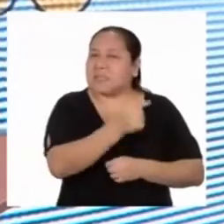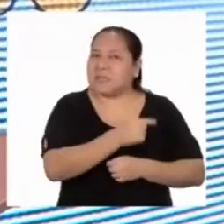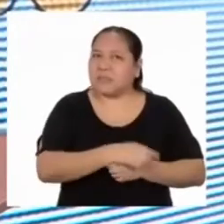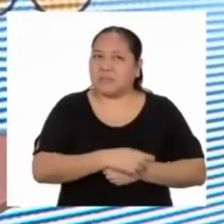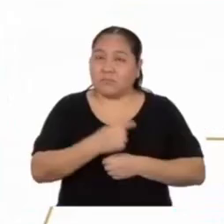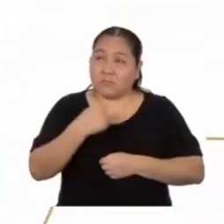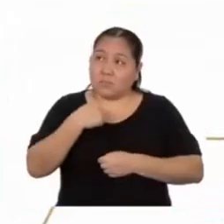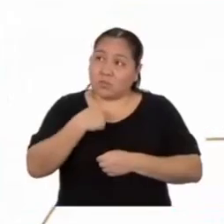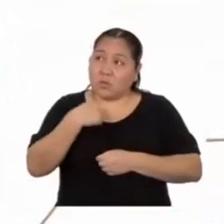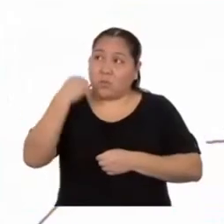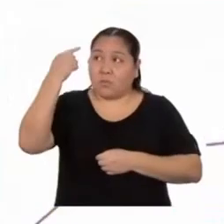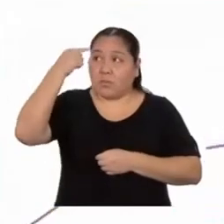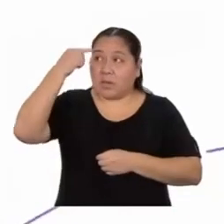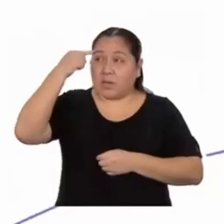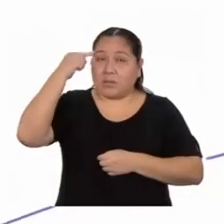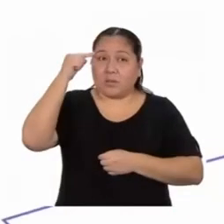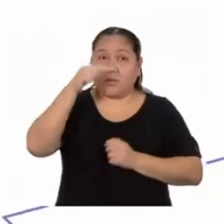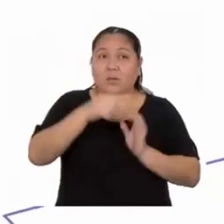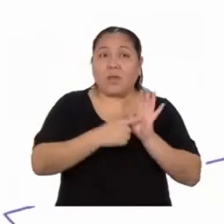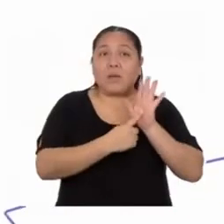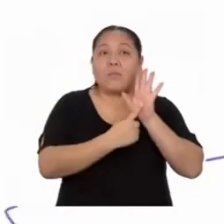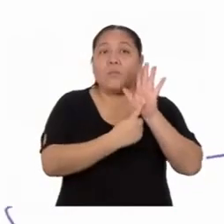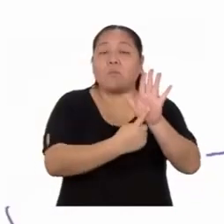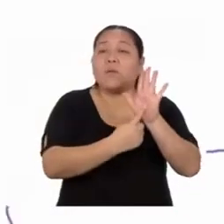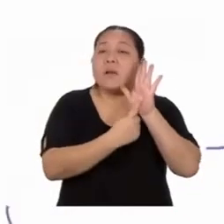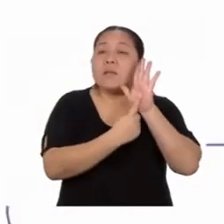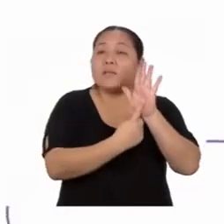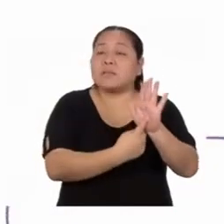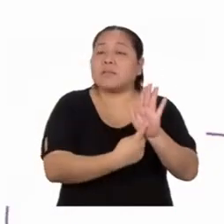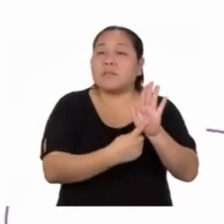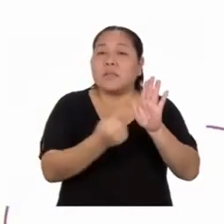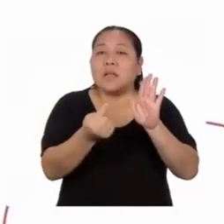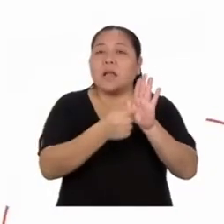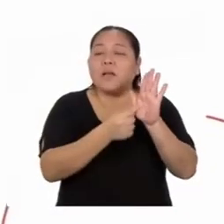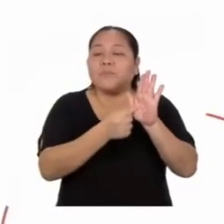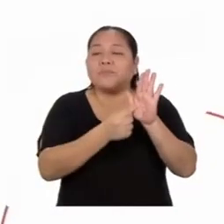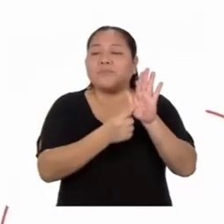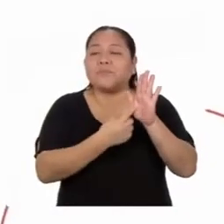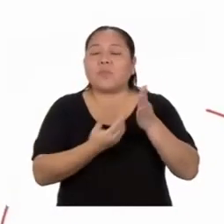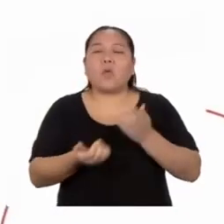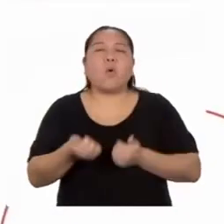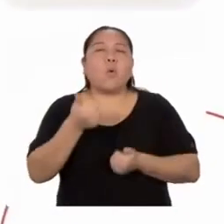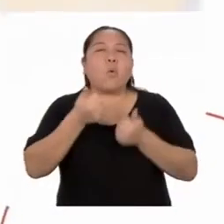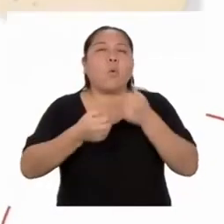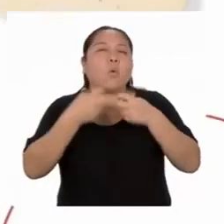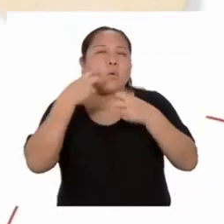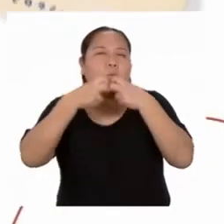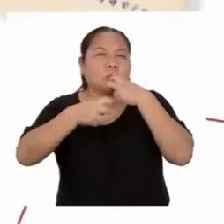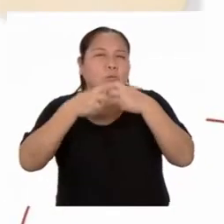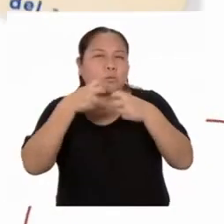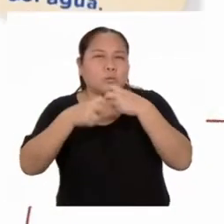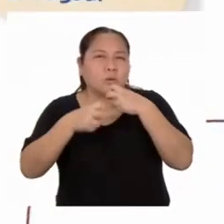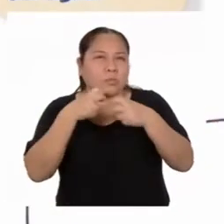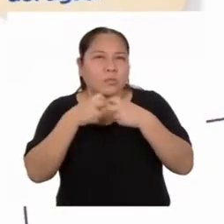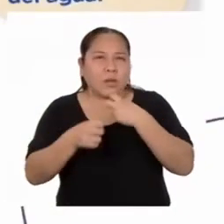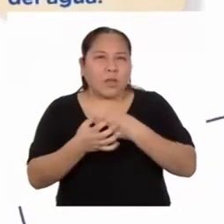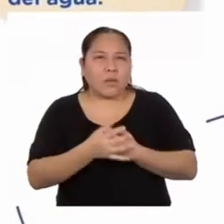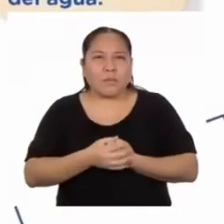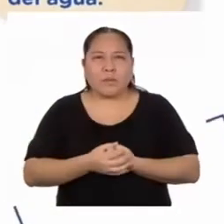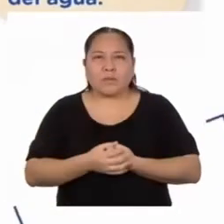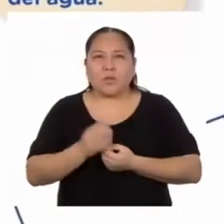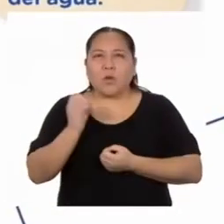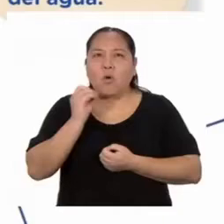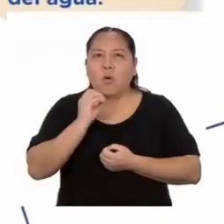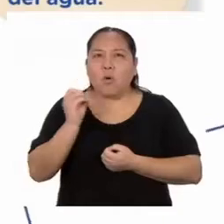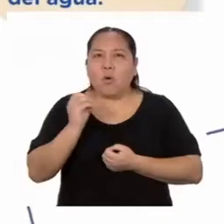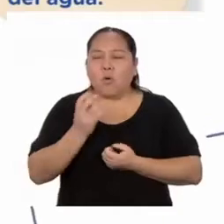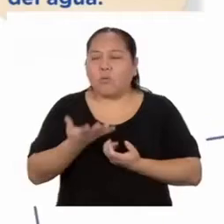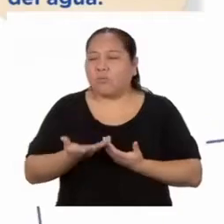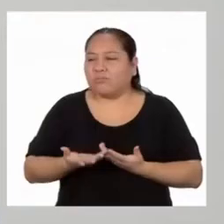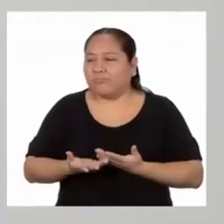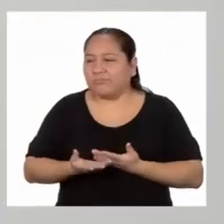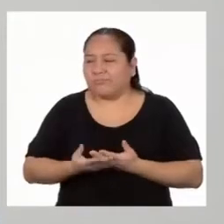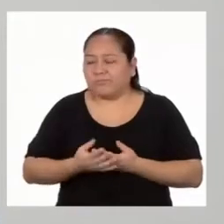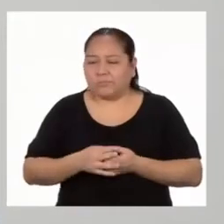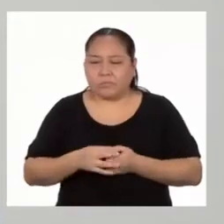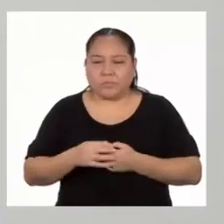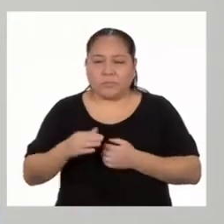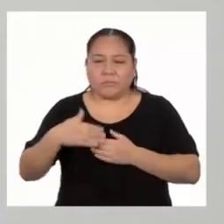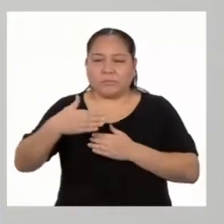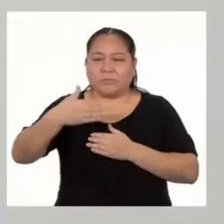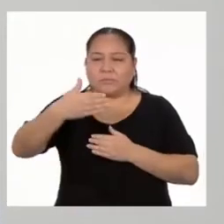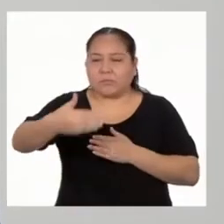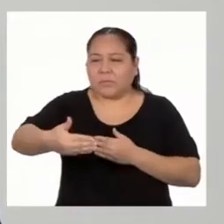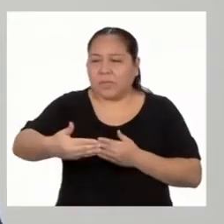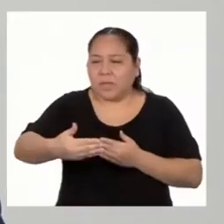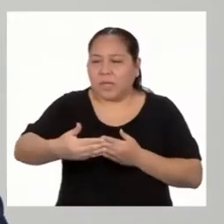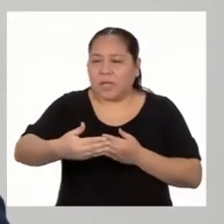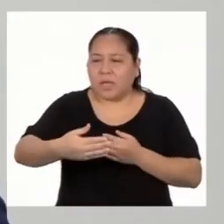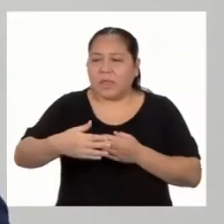Yo diría que expone acerca de las consecuencias o efectos de la contaminación del agua. Así